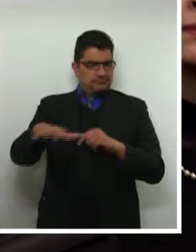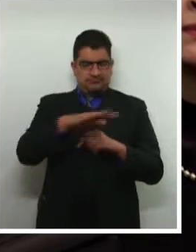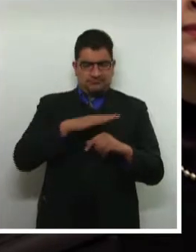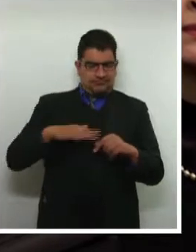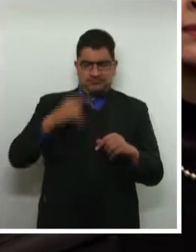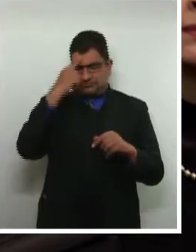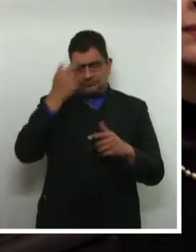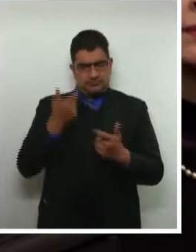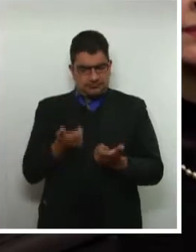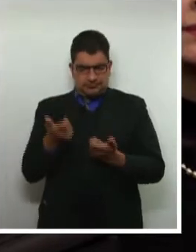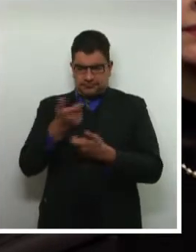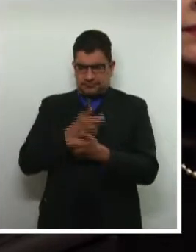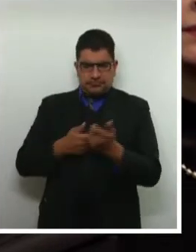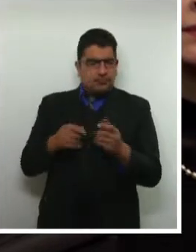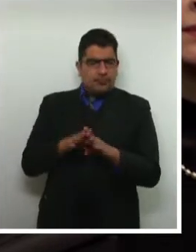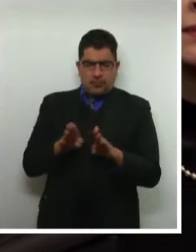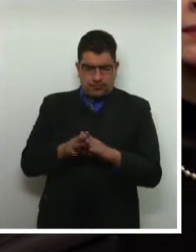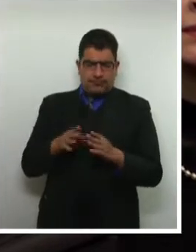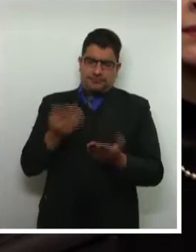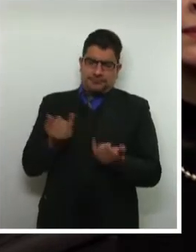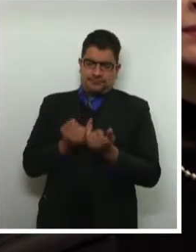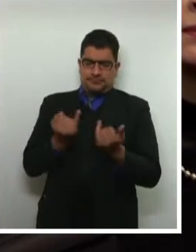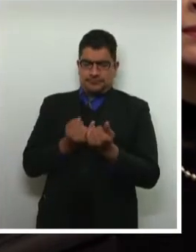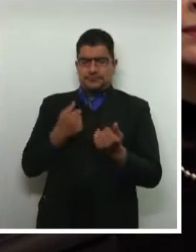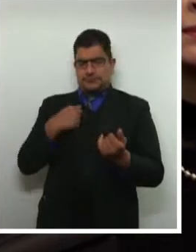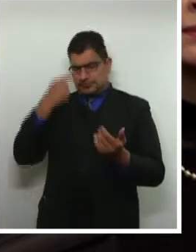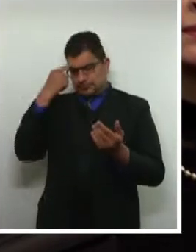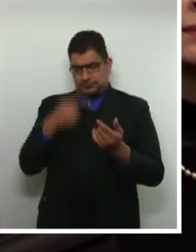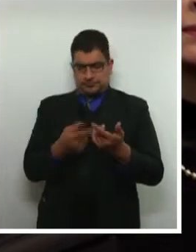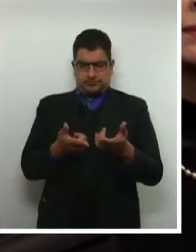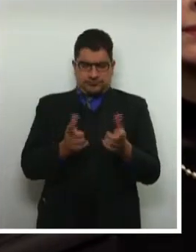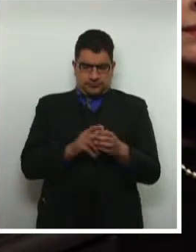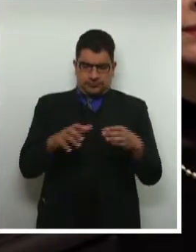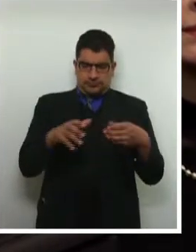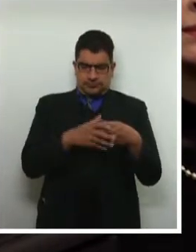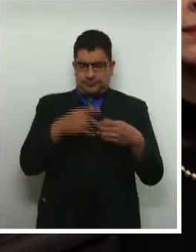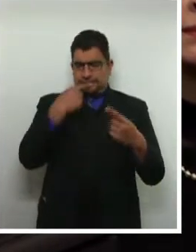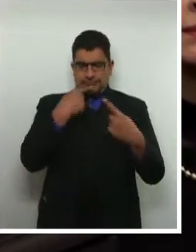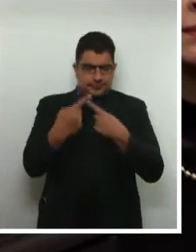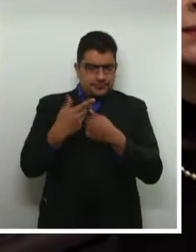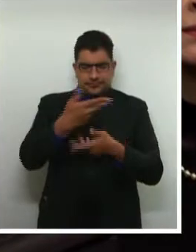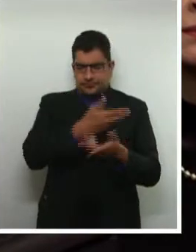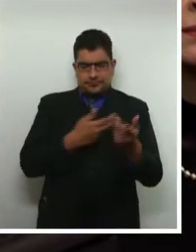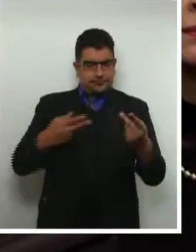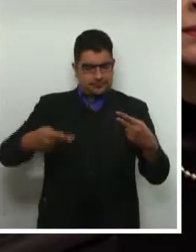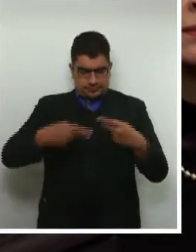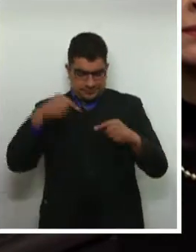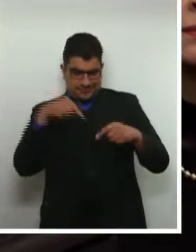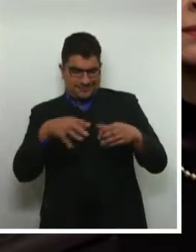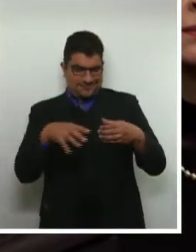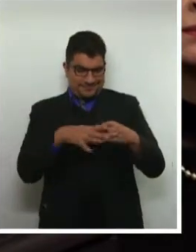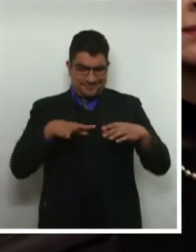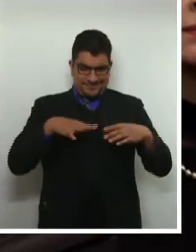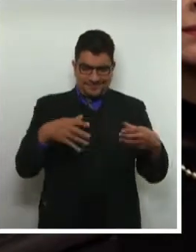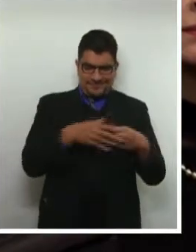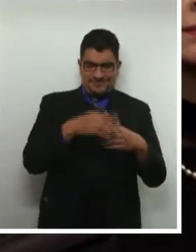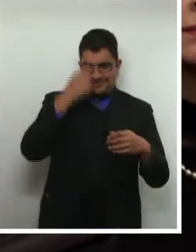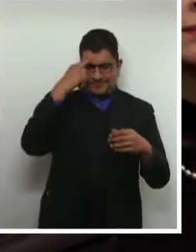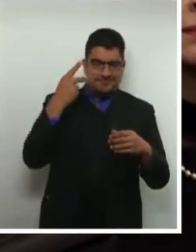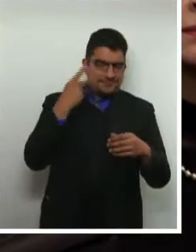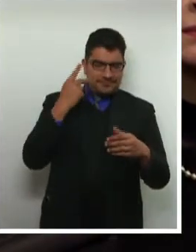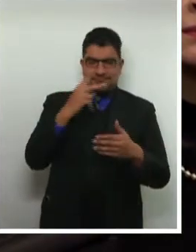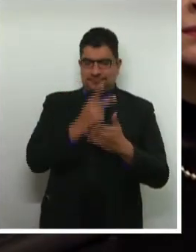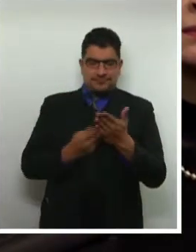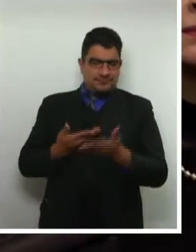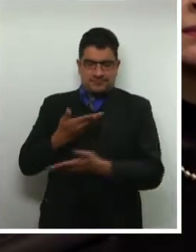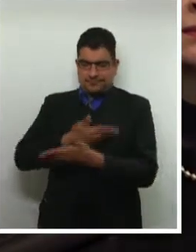ámbito económico. Entonces, a mí me parece que un órgano de diálogo y consulta que ya existe como parte de las políticas